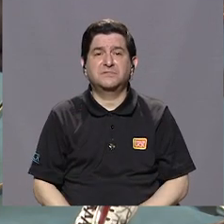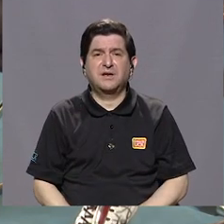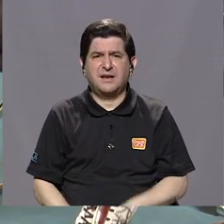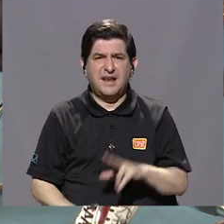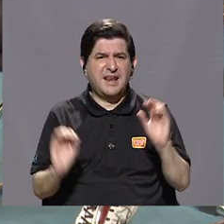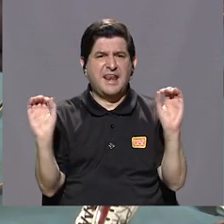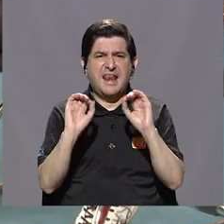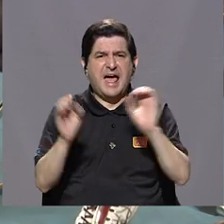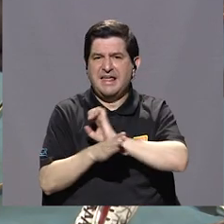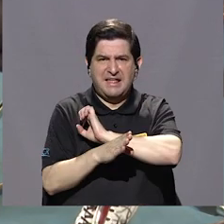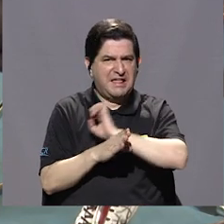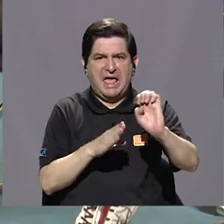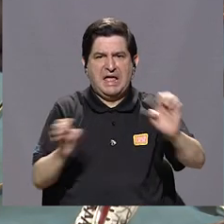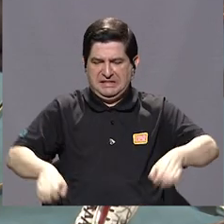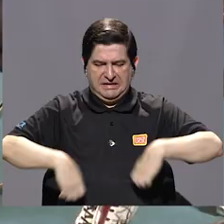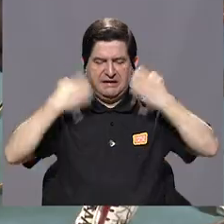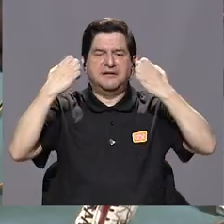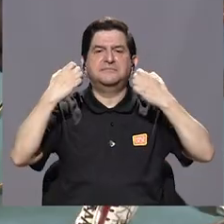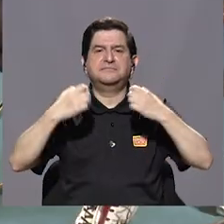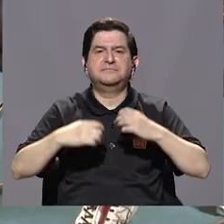hay ética.